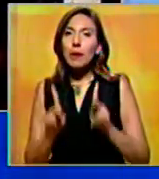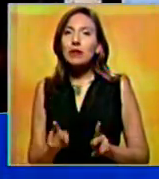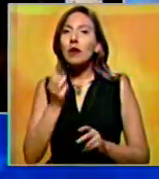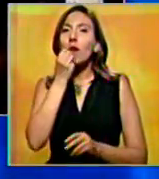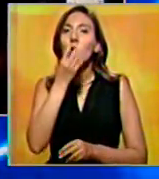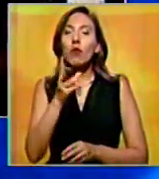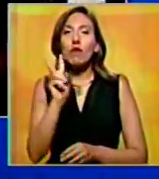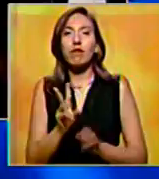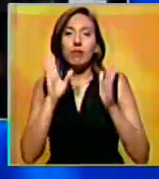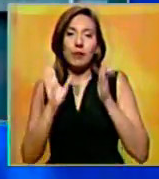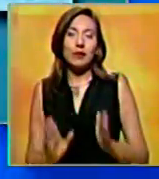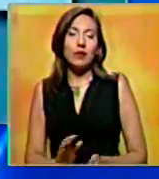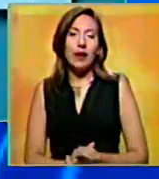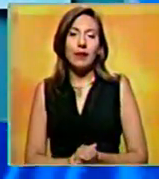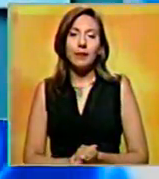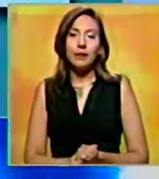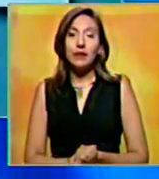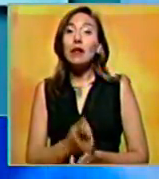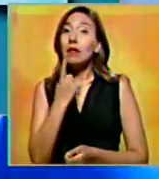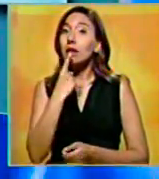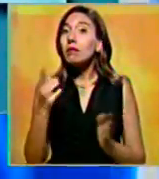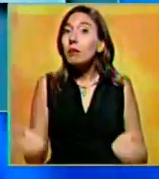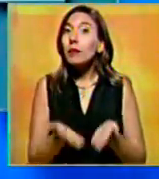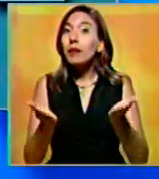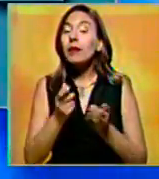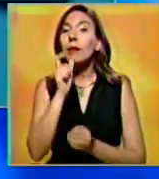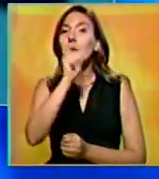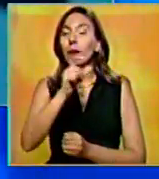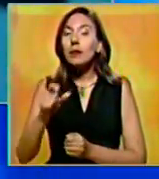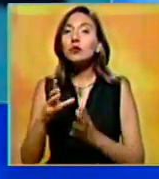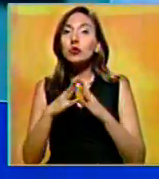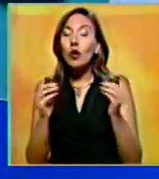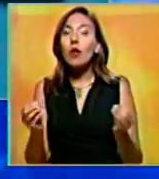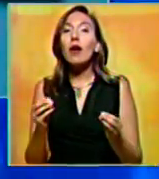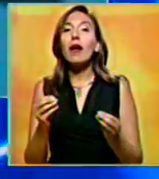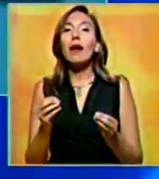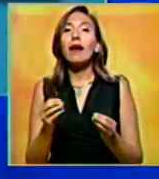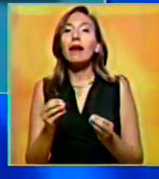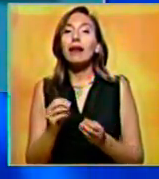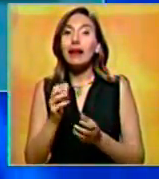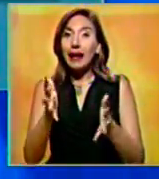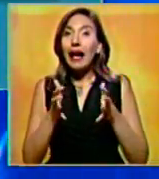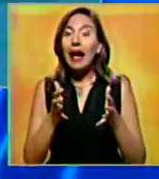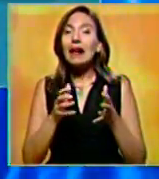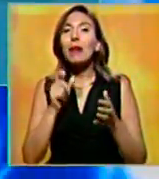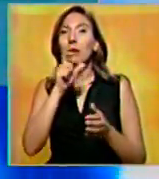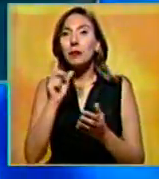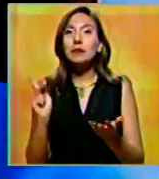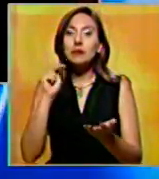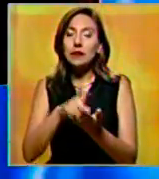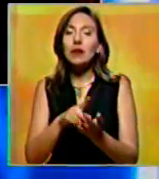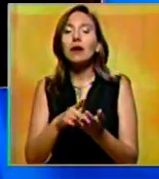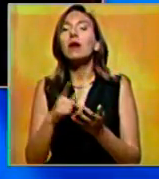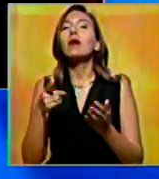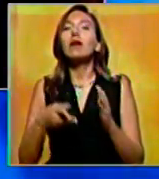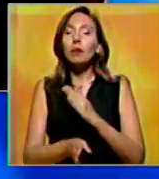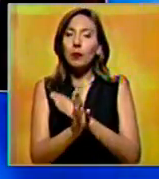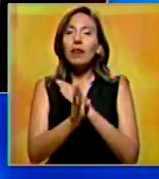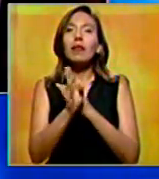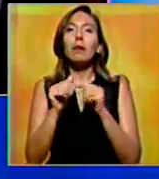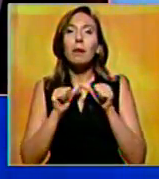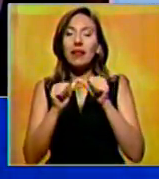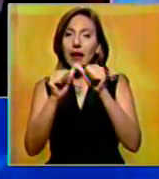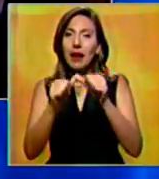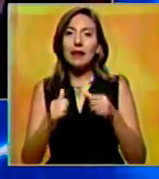que han superado grandes obstáculos. Arcaya invitó a todos los nominados y ganadores a mantener esa sensibilidad hacia el entorno y